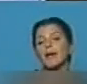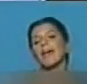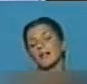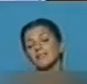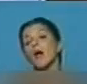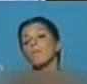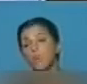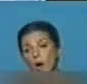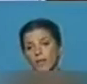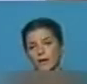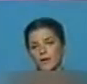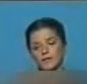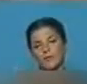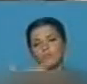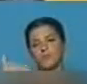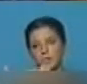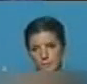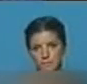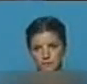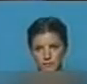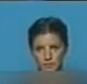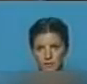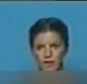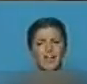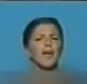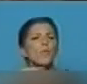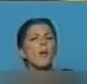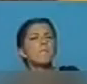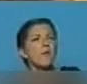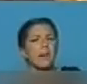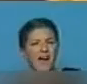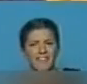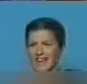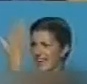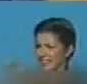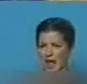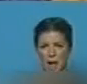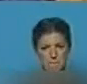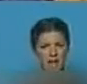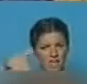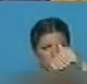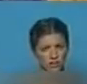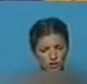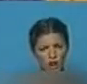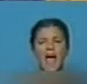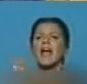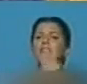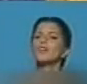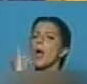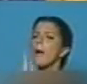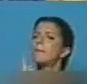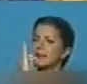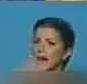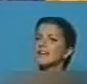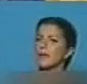va a poder alcanzar el potencial que tenemos. ¿En qué spot de tantos que tuvieron en la campaña electoral los candidatos explicaron que